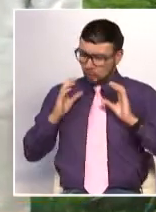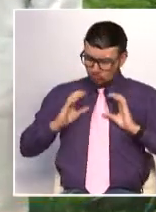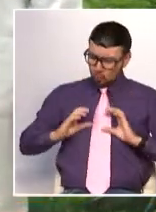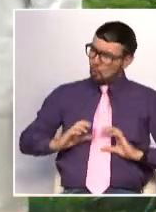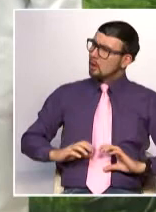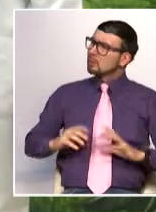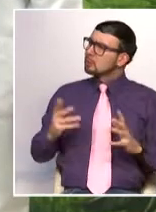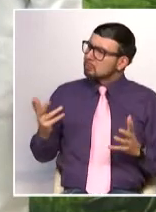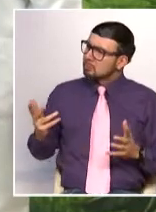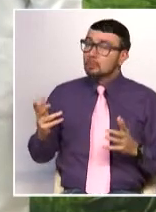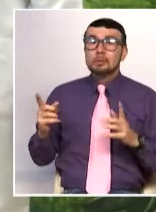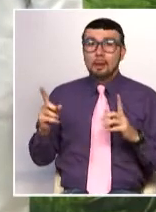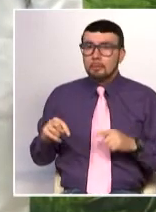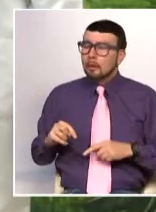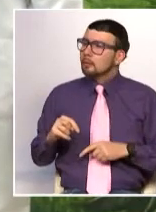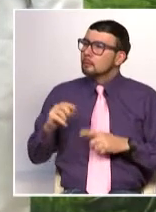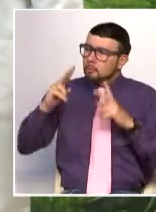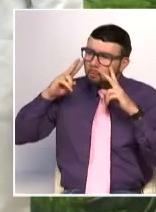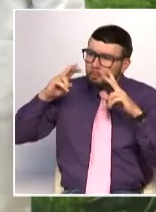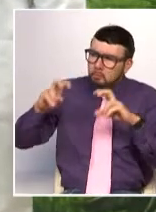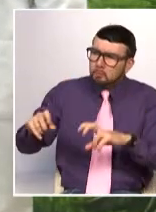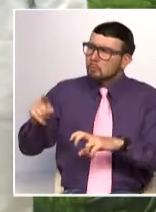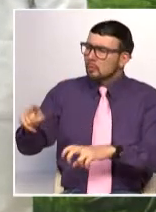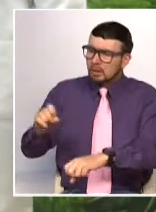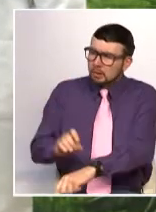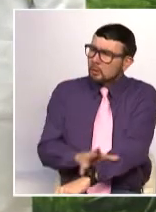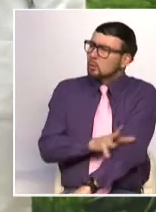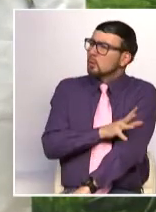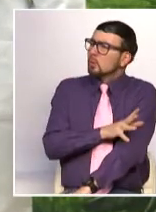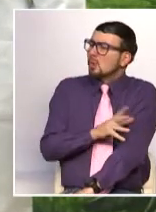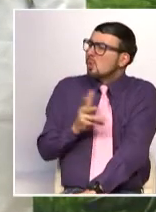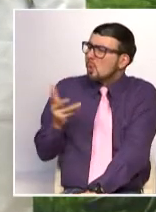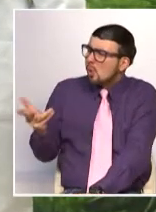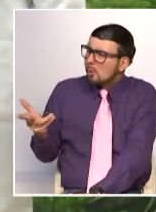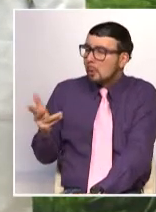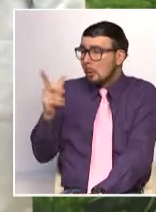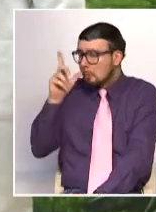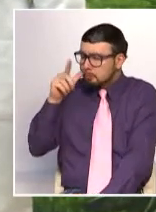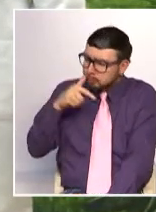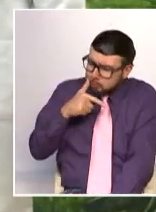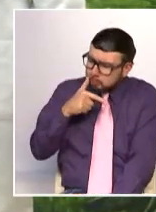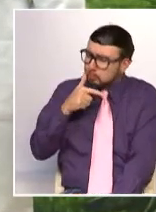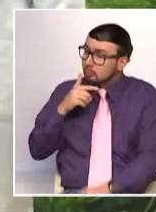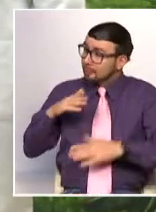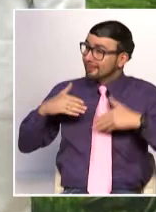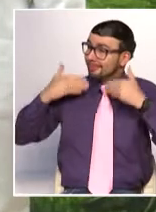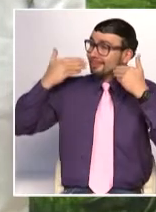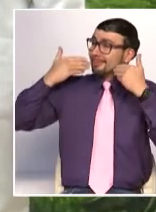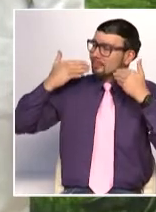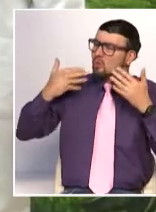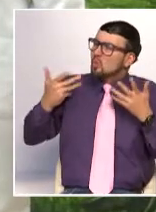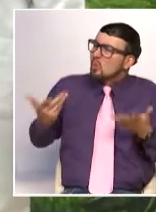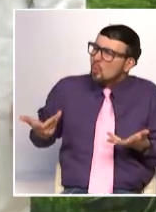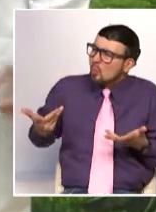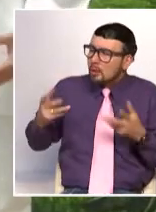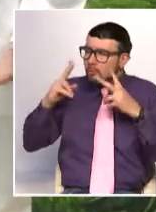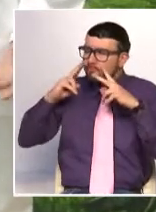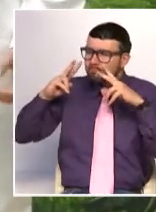también nos enfocamos en evaluar cómo se encuentran las emociones de las personas cómo se encuentra a su